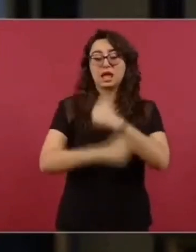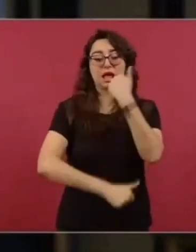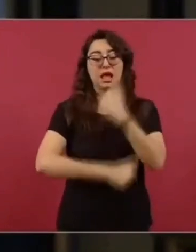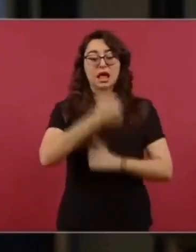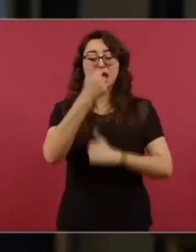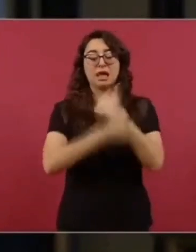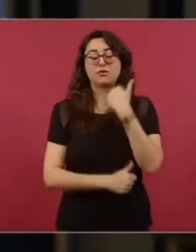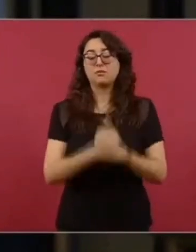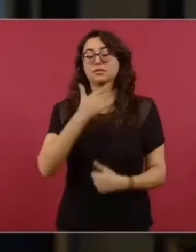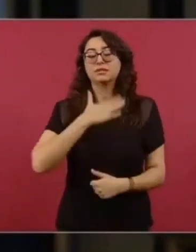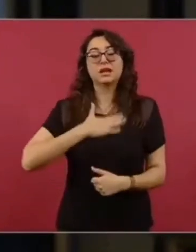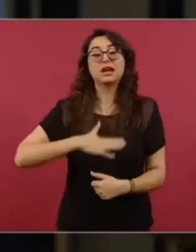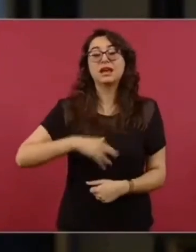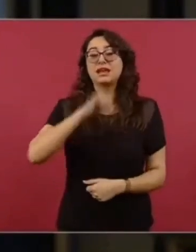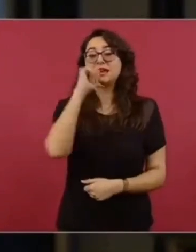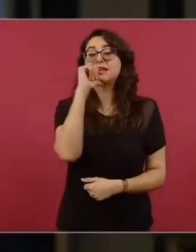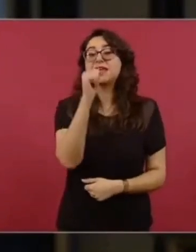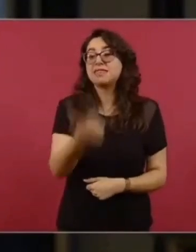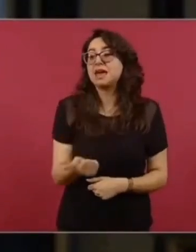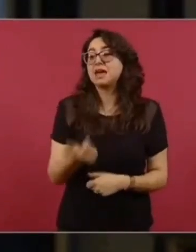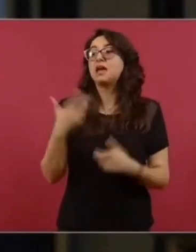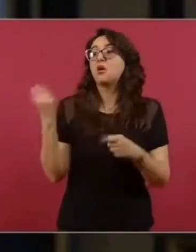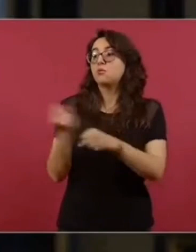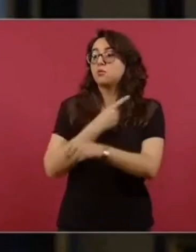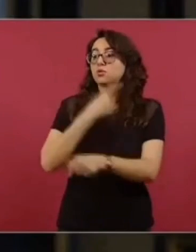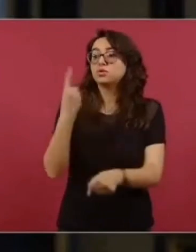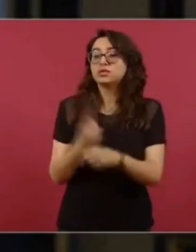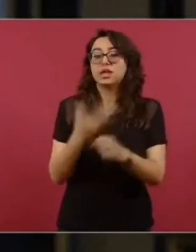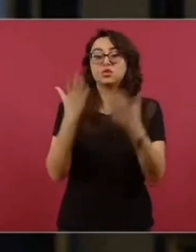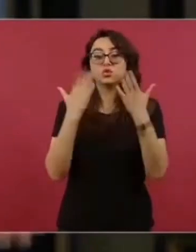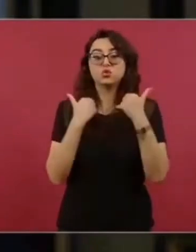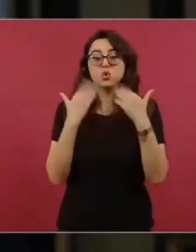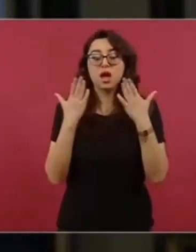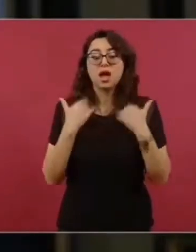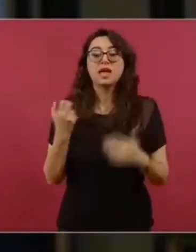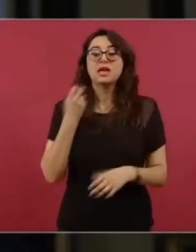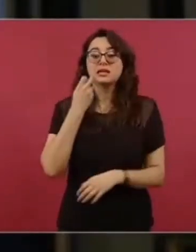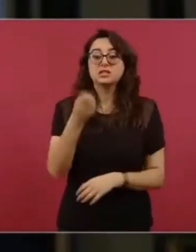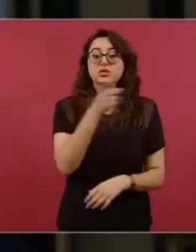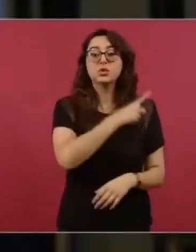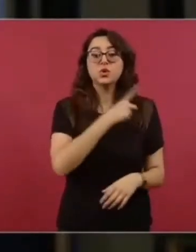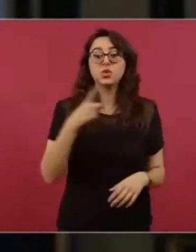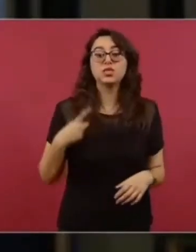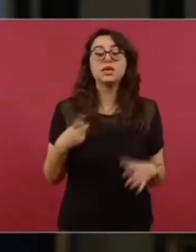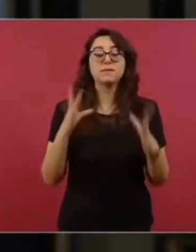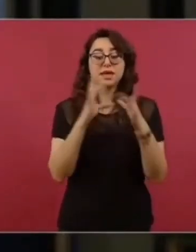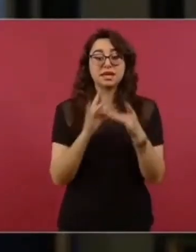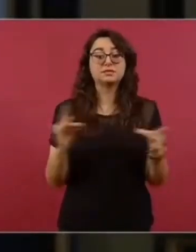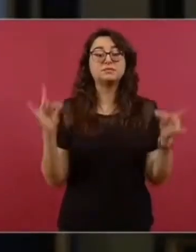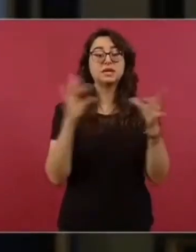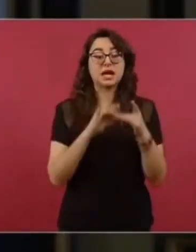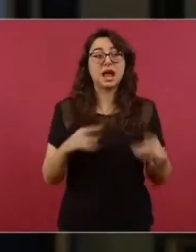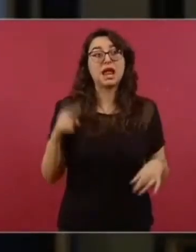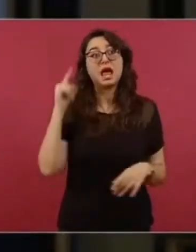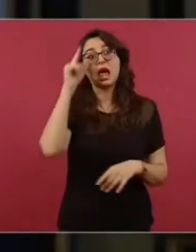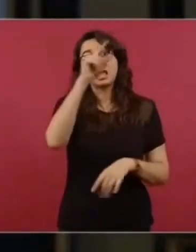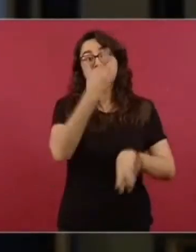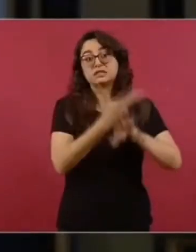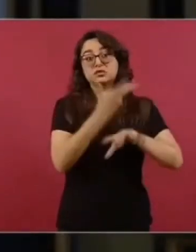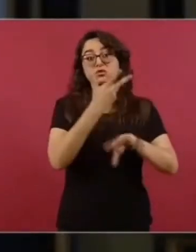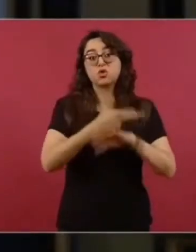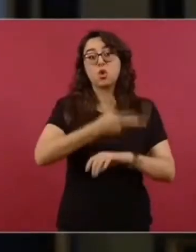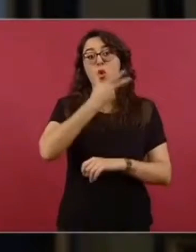comercio desleal que hay, y explicárselos y a este investigador de los Estados Unidos, que